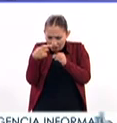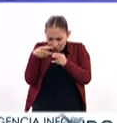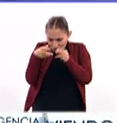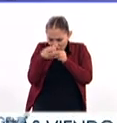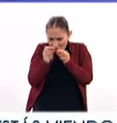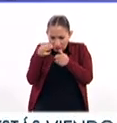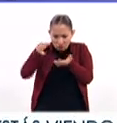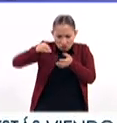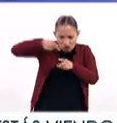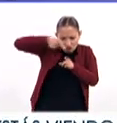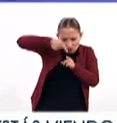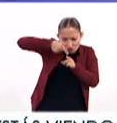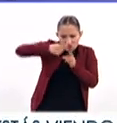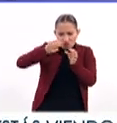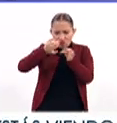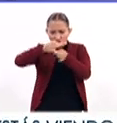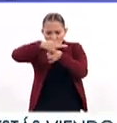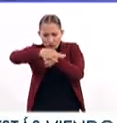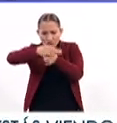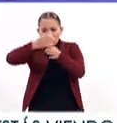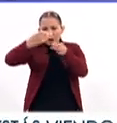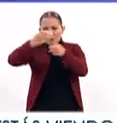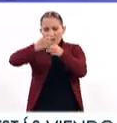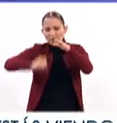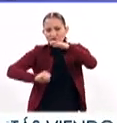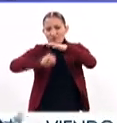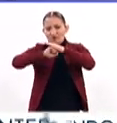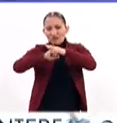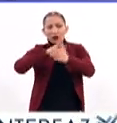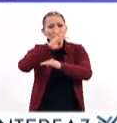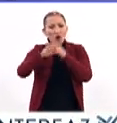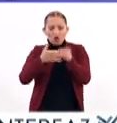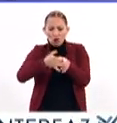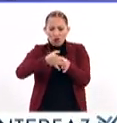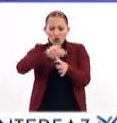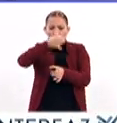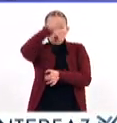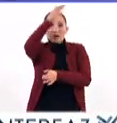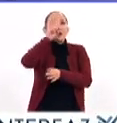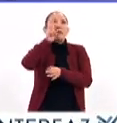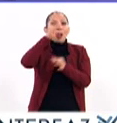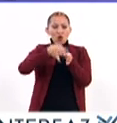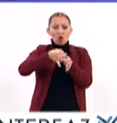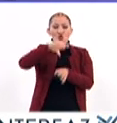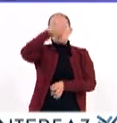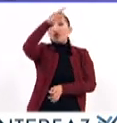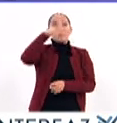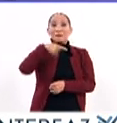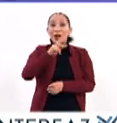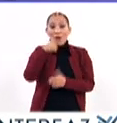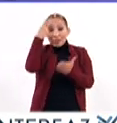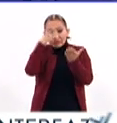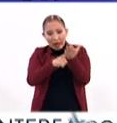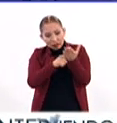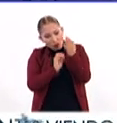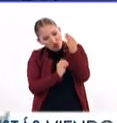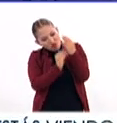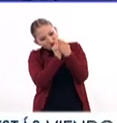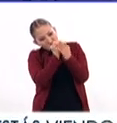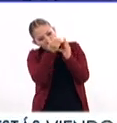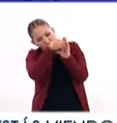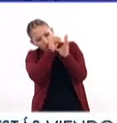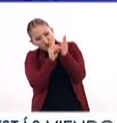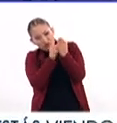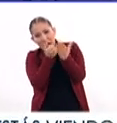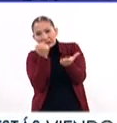de las soldaduras, de los barrenos, de los refuerzos, de todo lo que una asta que por fuera se ve un tubo, pero por dentro lleva una gran cantidad